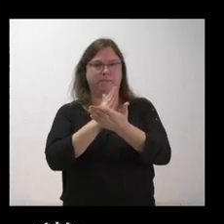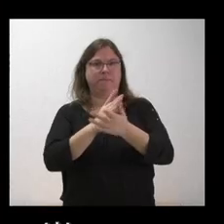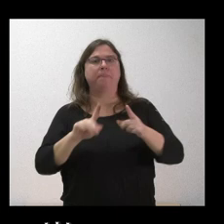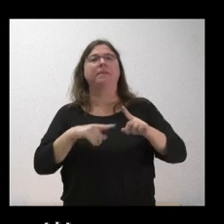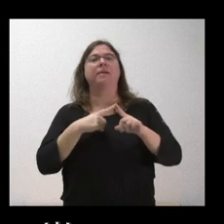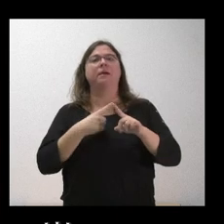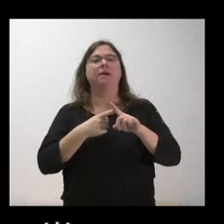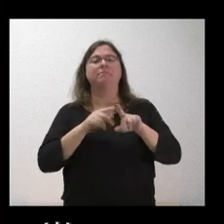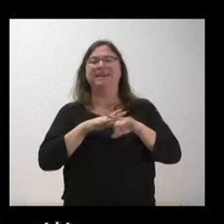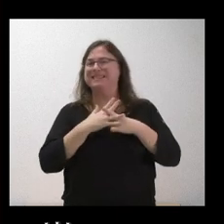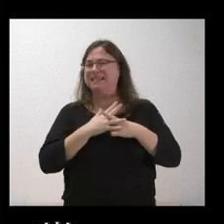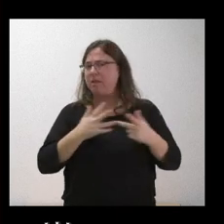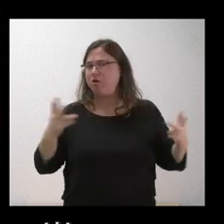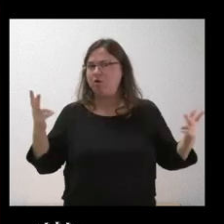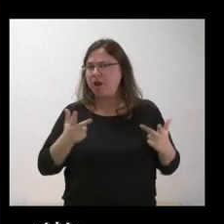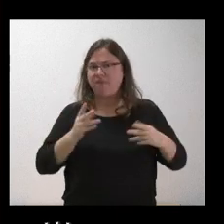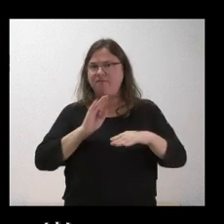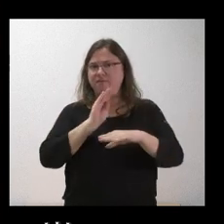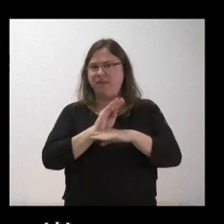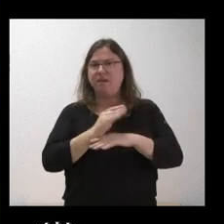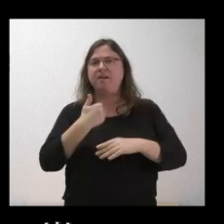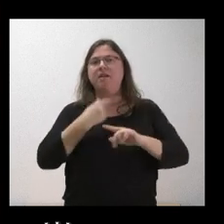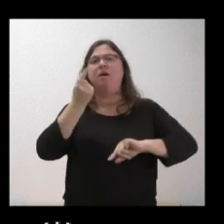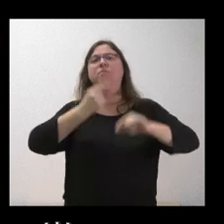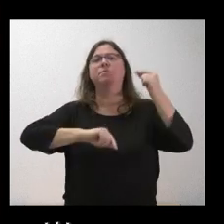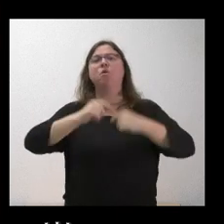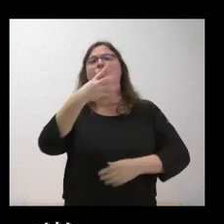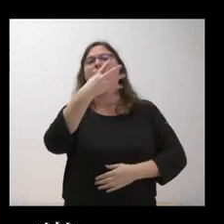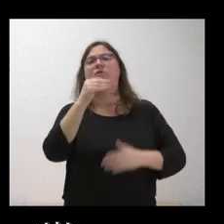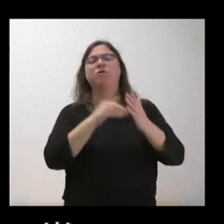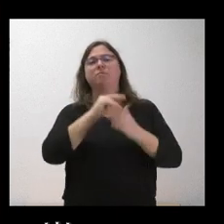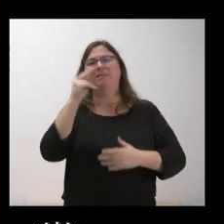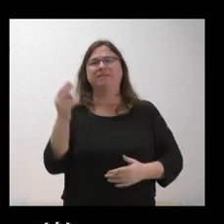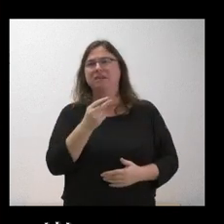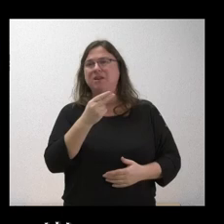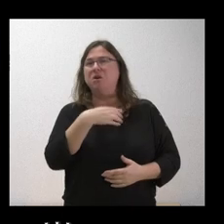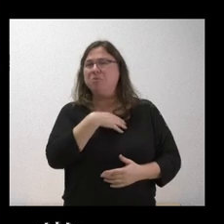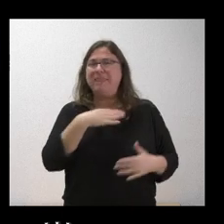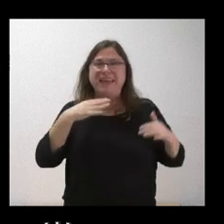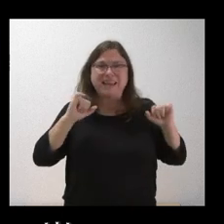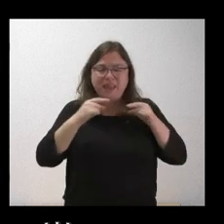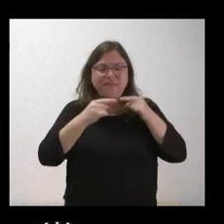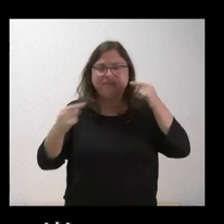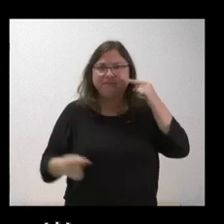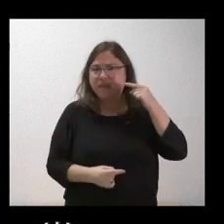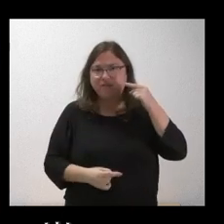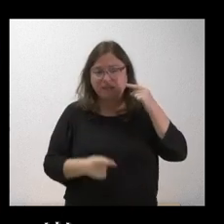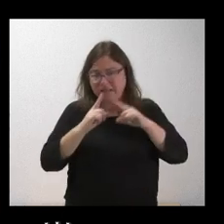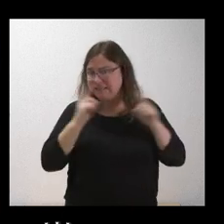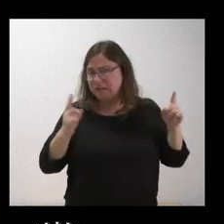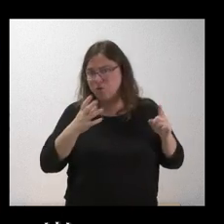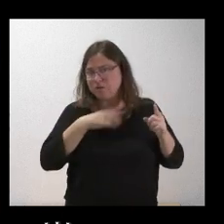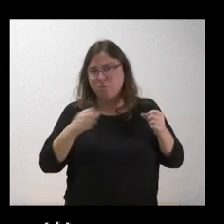grave financiación que sufre ya con un presupuesto de 400,000 no tiene ni siquiera para tapar el déficit que se ha generado este año al